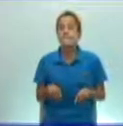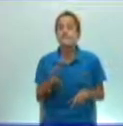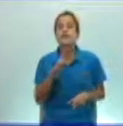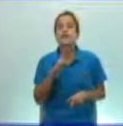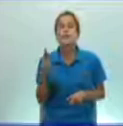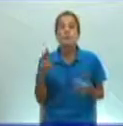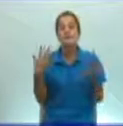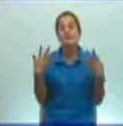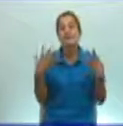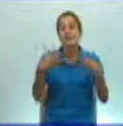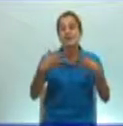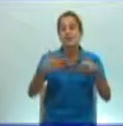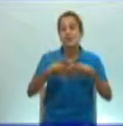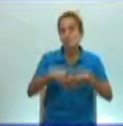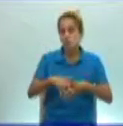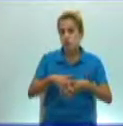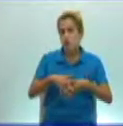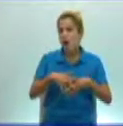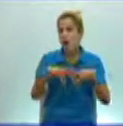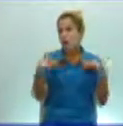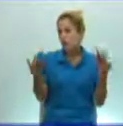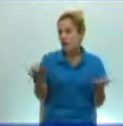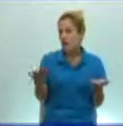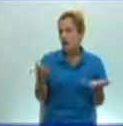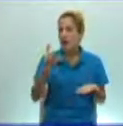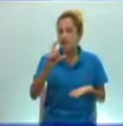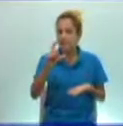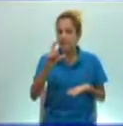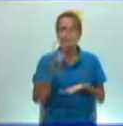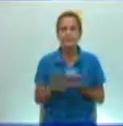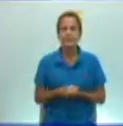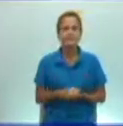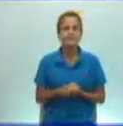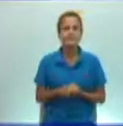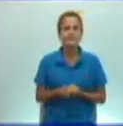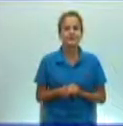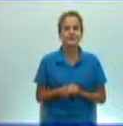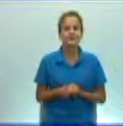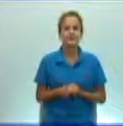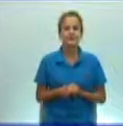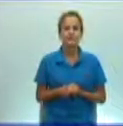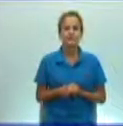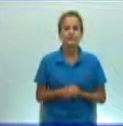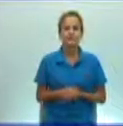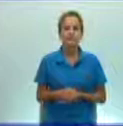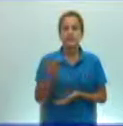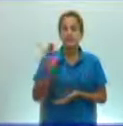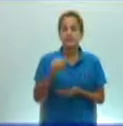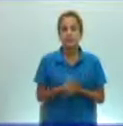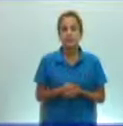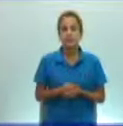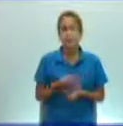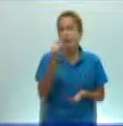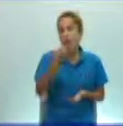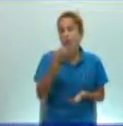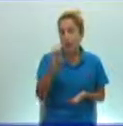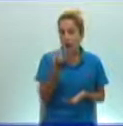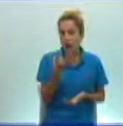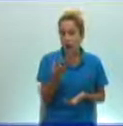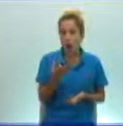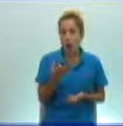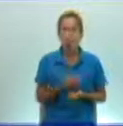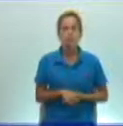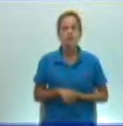estar relacionadas con el contenido del texto. El inciso B dice, argumenta la